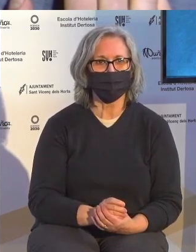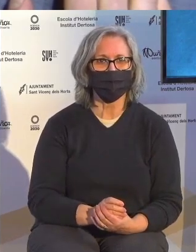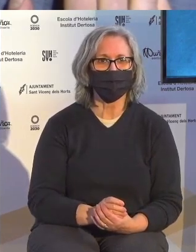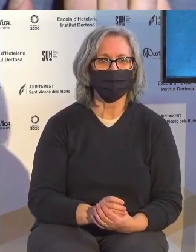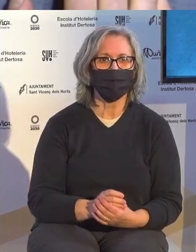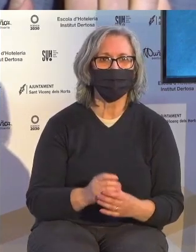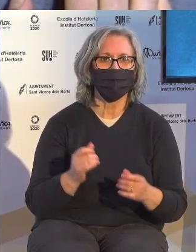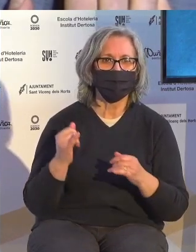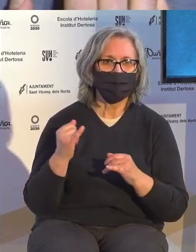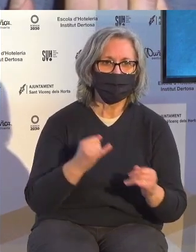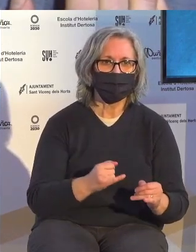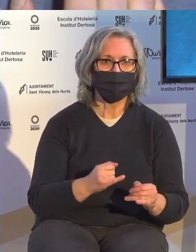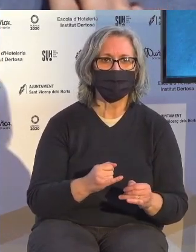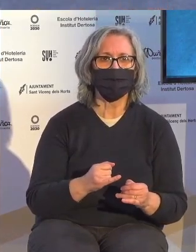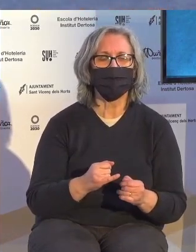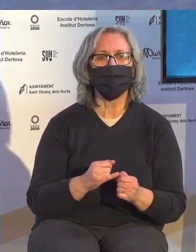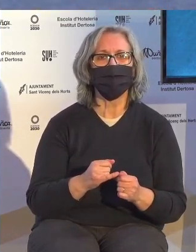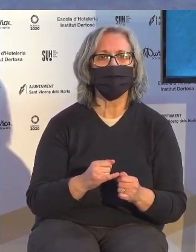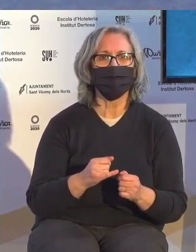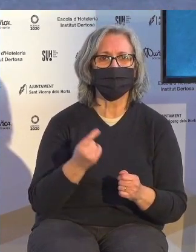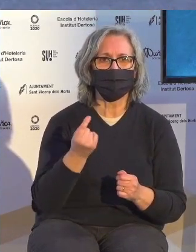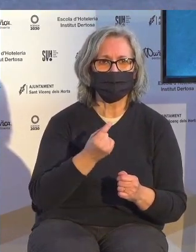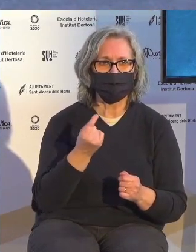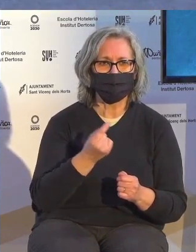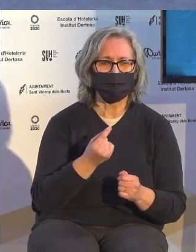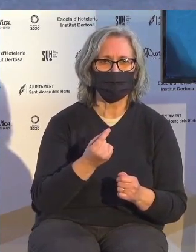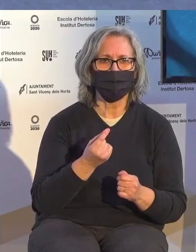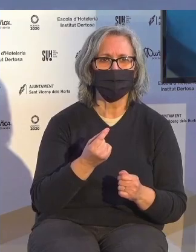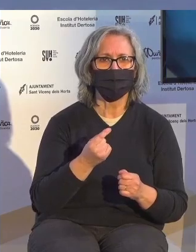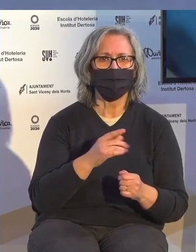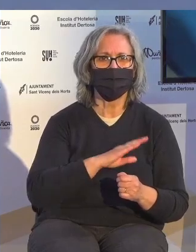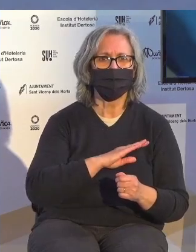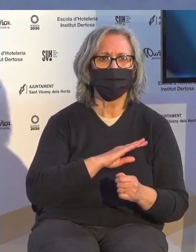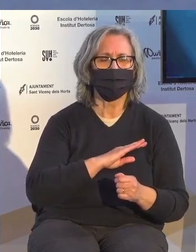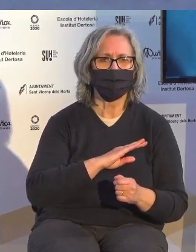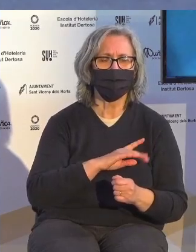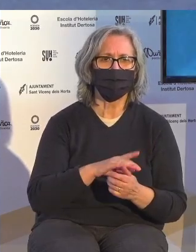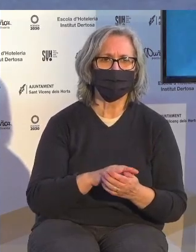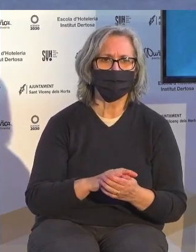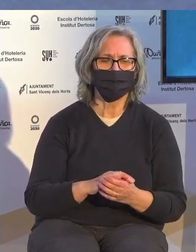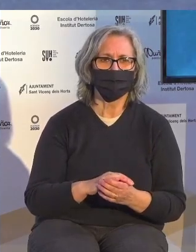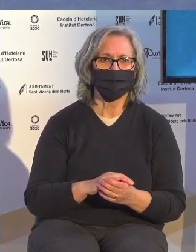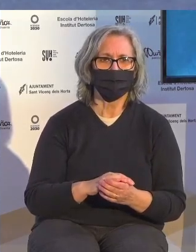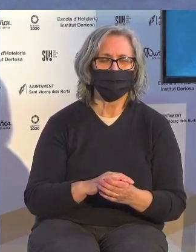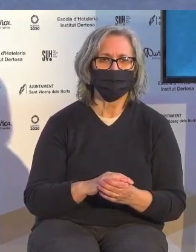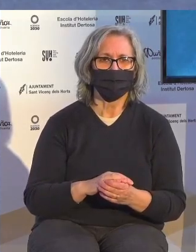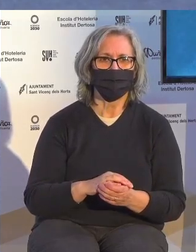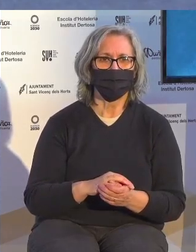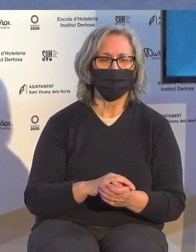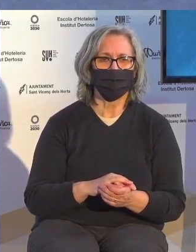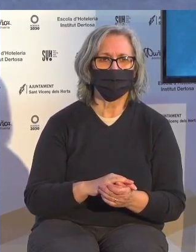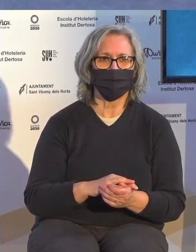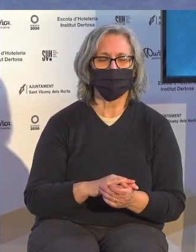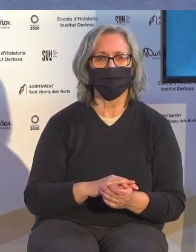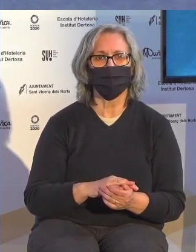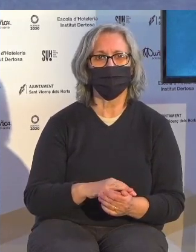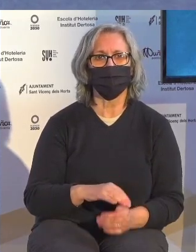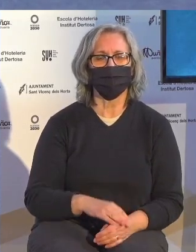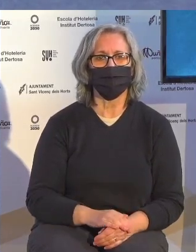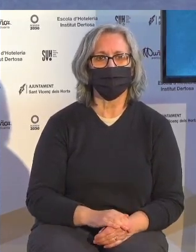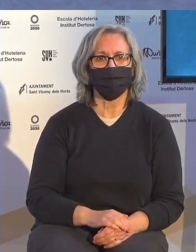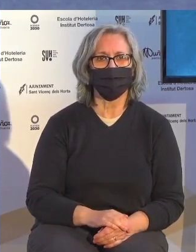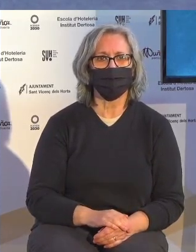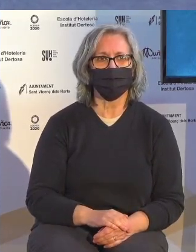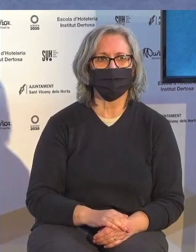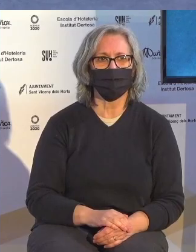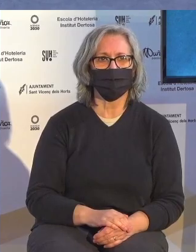increíble se hizo estaba hablando en el principio de la presentación del restaurante que estoy trabajando y tenemos contactos de foresters así increíbles